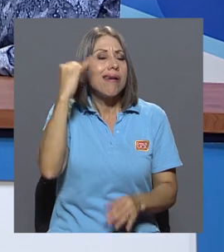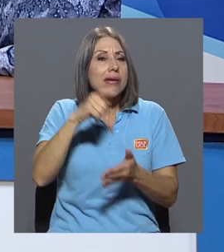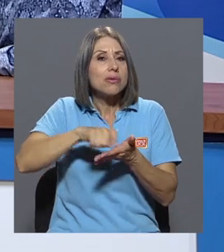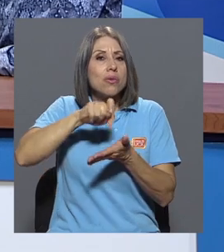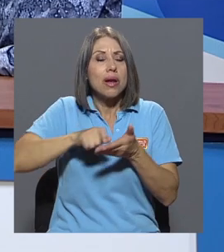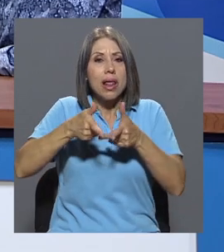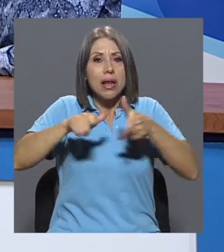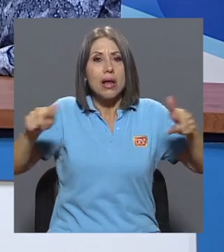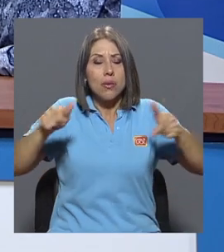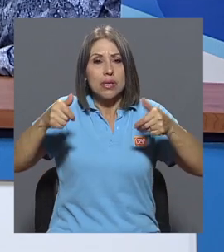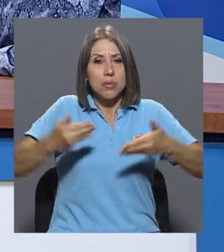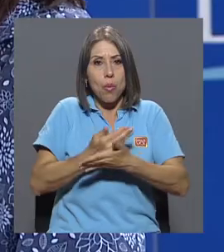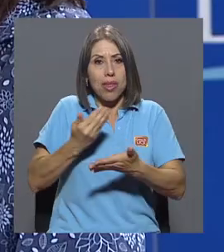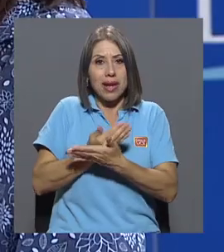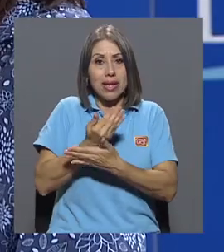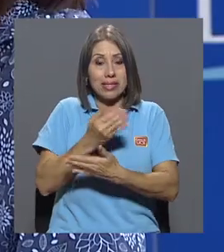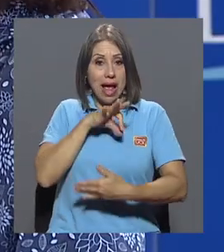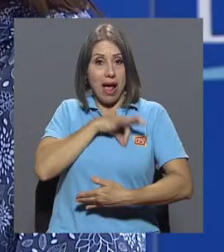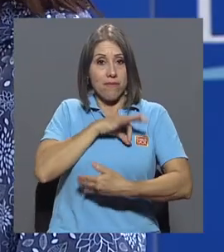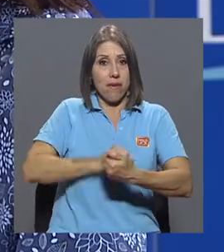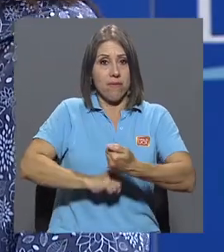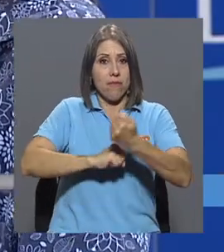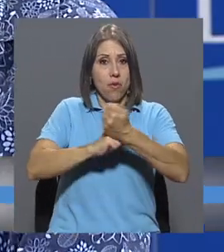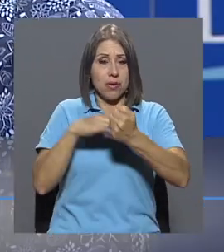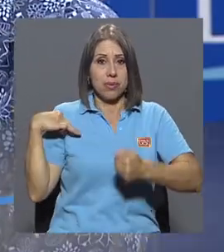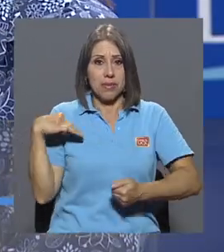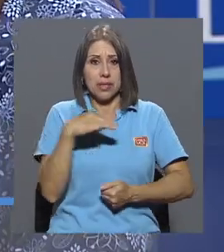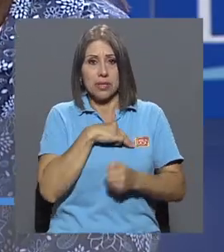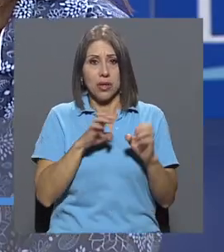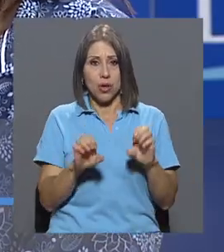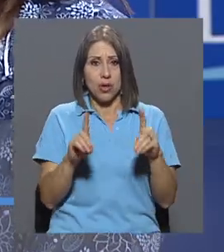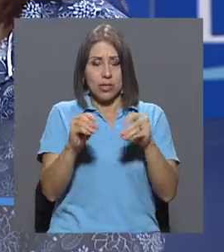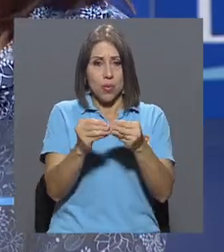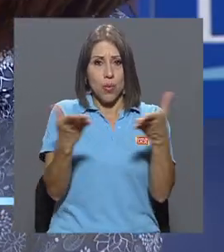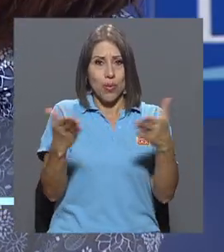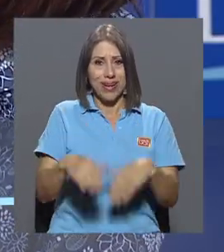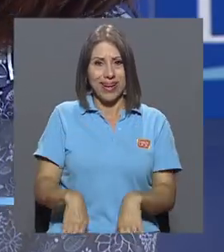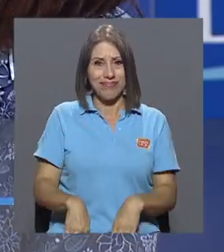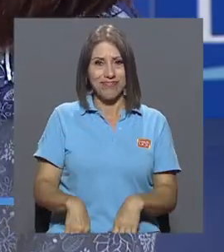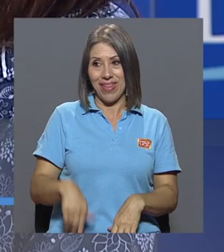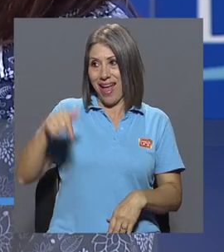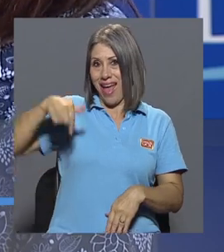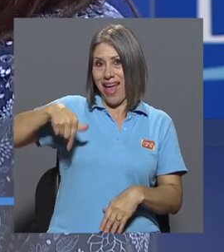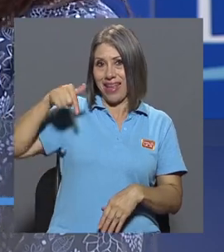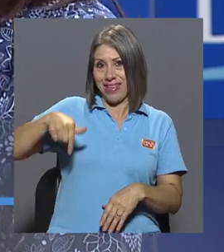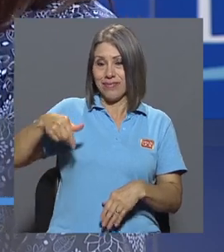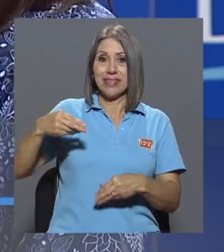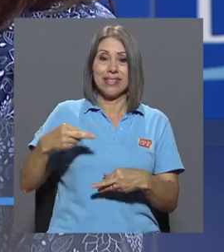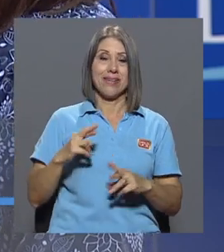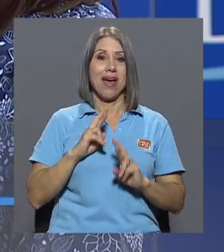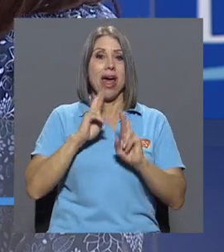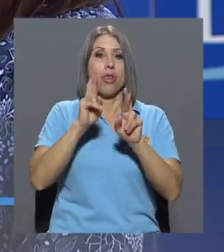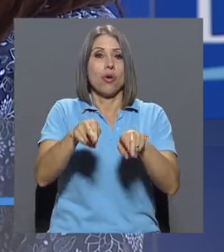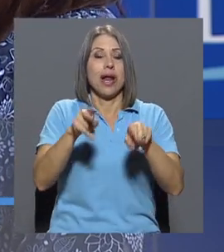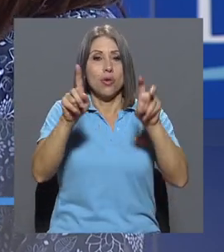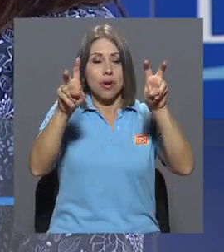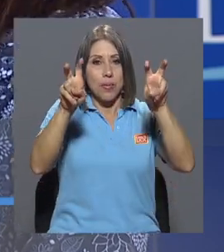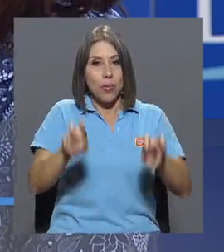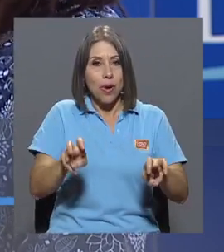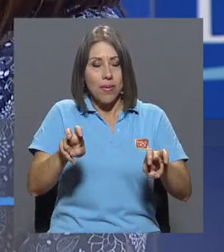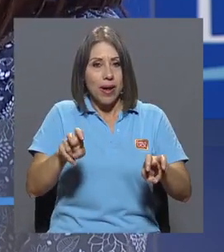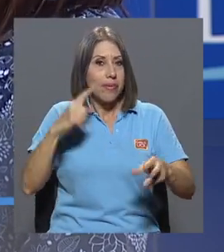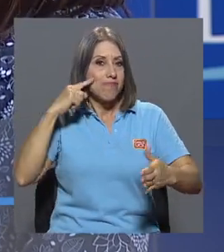favor del ministerio de educación pública a través de la cual la escuela va a donar una prueba de inglés para